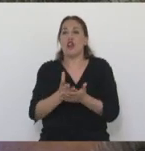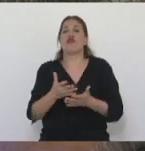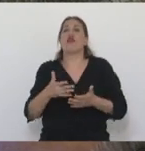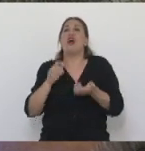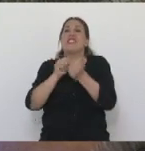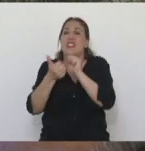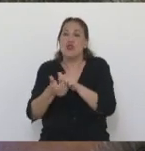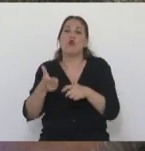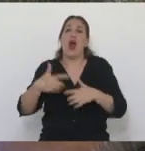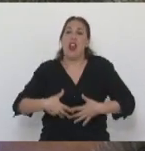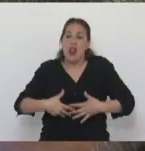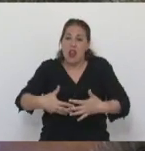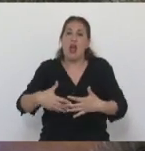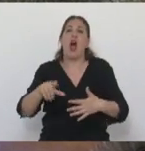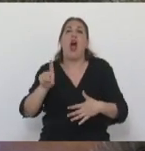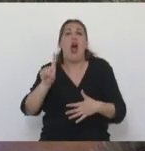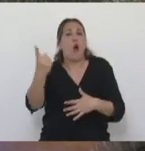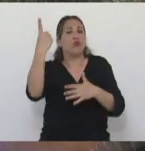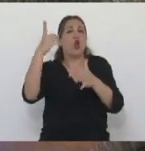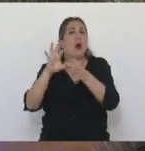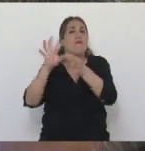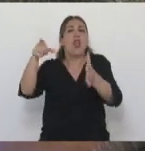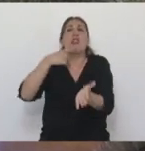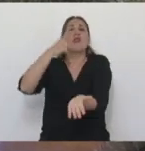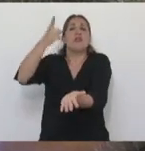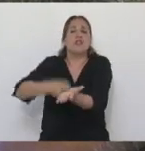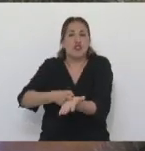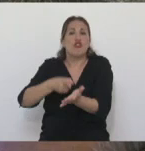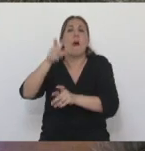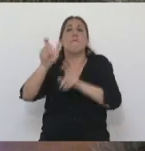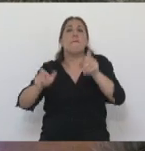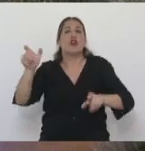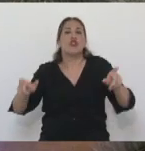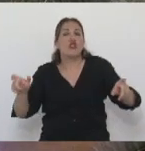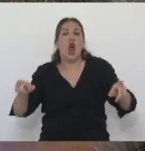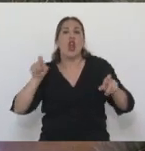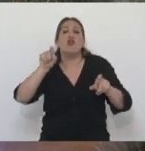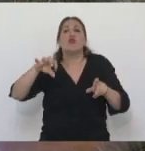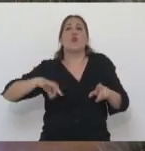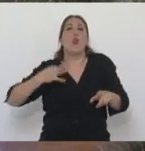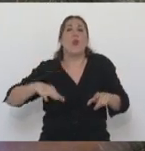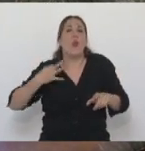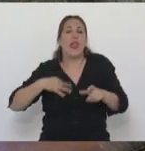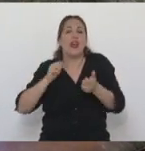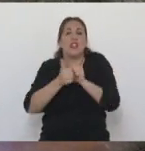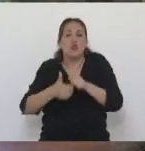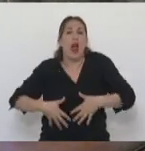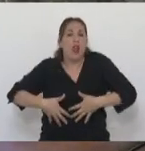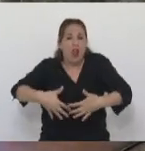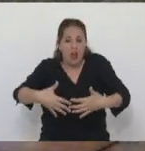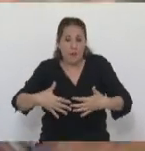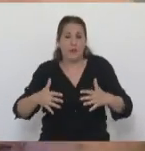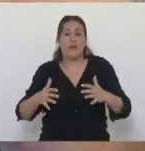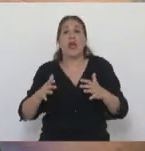sexuales y en la autonomía y autodeterminación de las personas en su vida sexual y reproductiva.